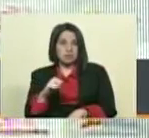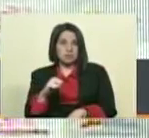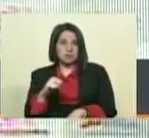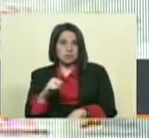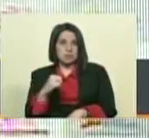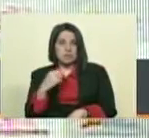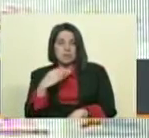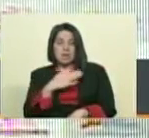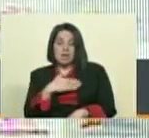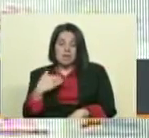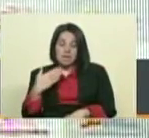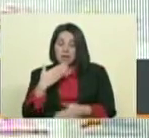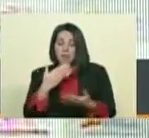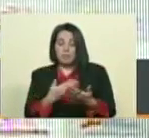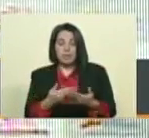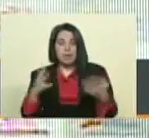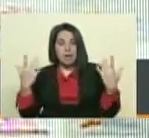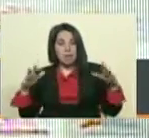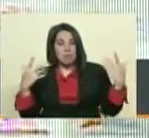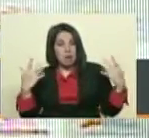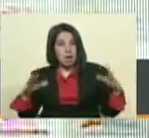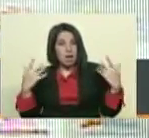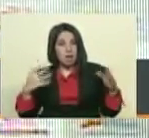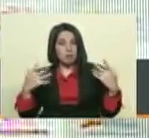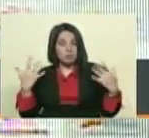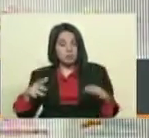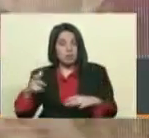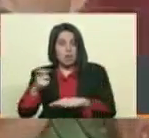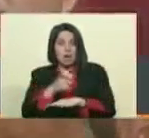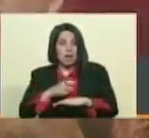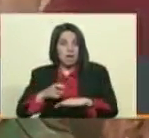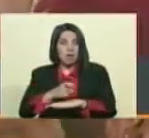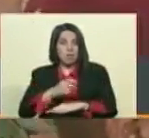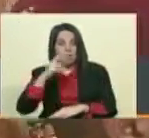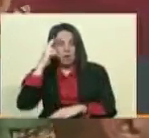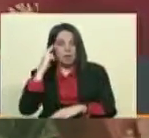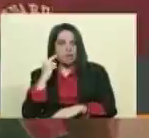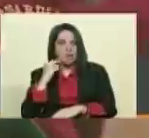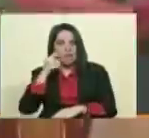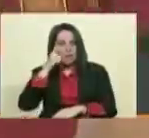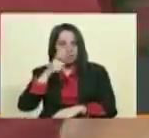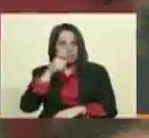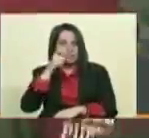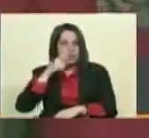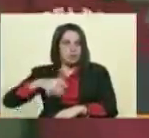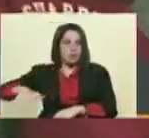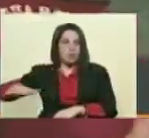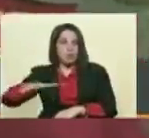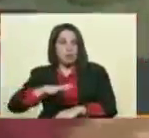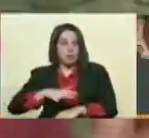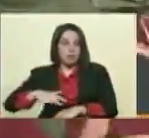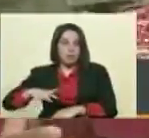Quiero pedirle un gran aplauso a la Guardia Nacional Bolivariana, a la Guardia del Pueblo.